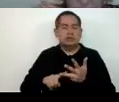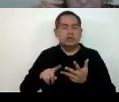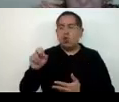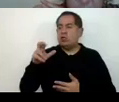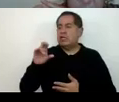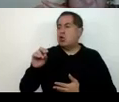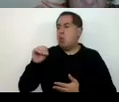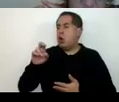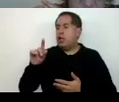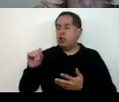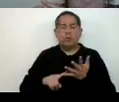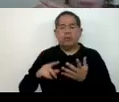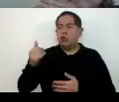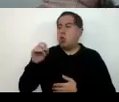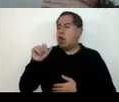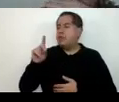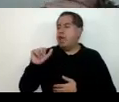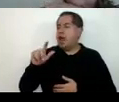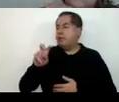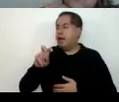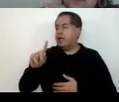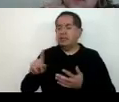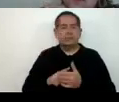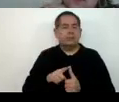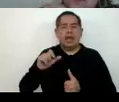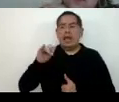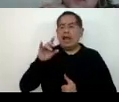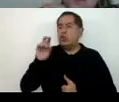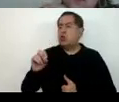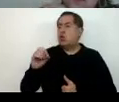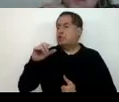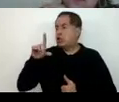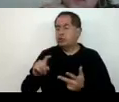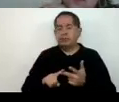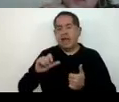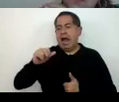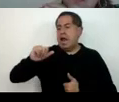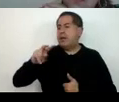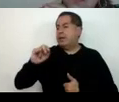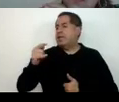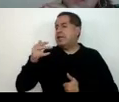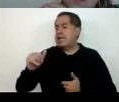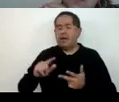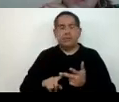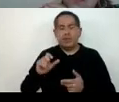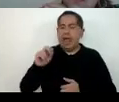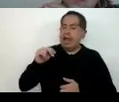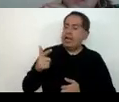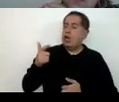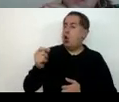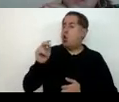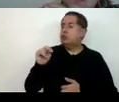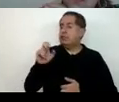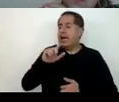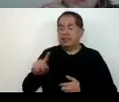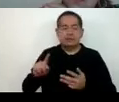Moreno, Yolanda Álvarez, Alejandro Silos, Ana Virginia Díaz, Ángel González,